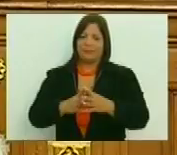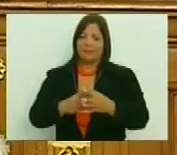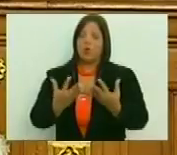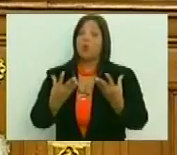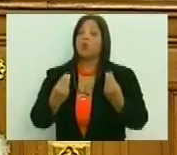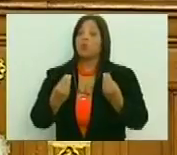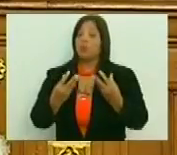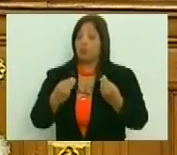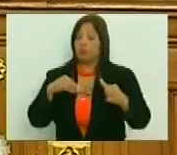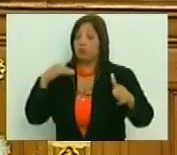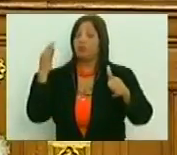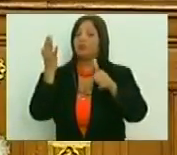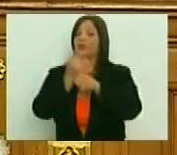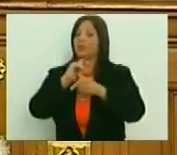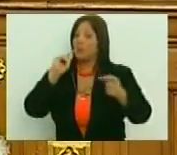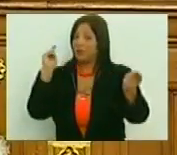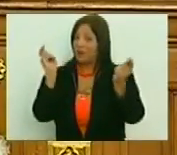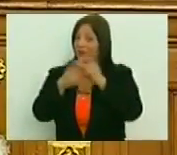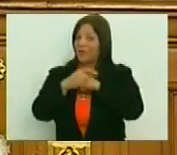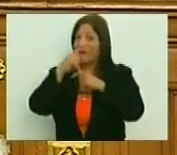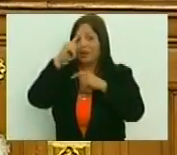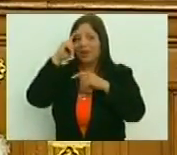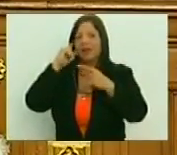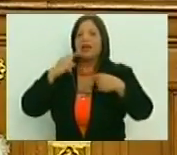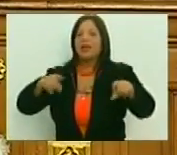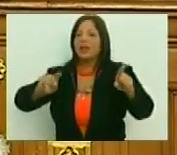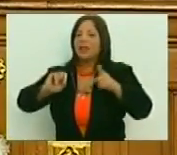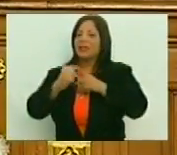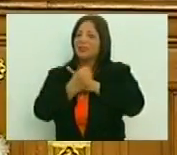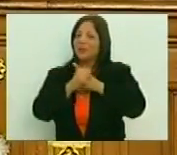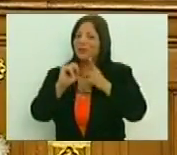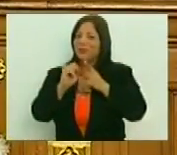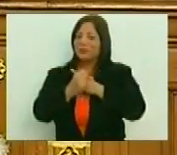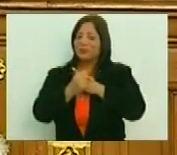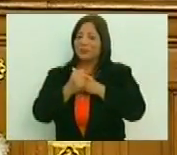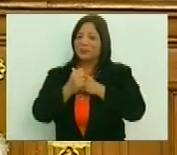Mucho se ha logrado para transformar esta situación,